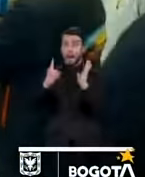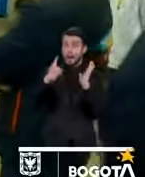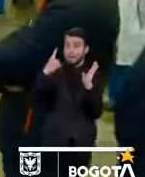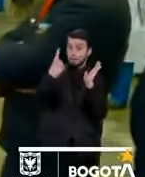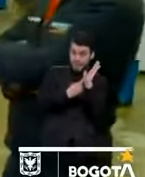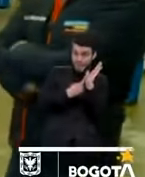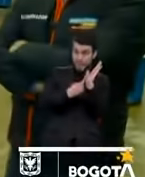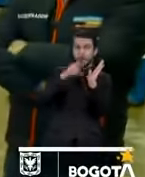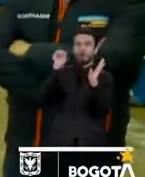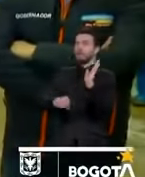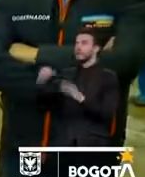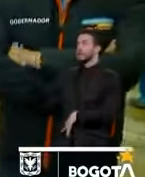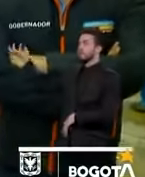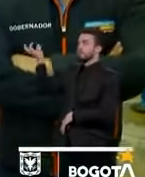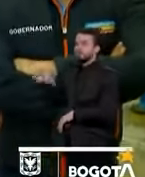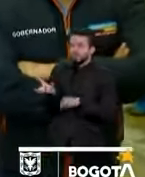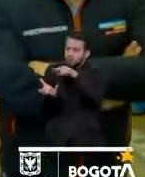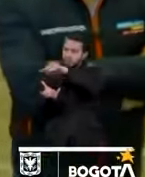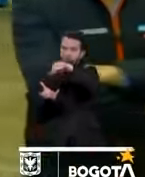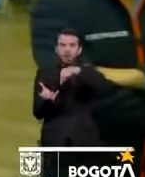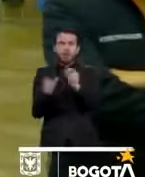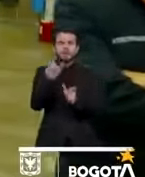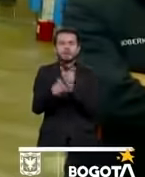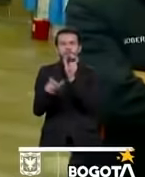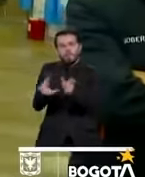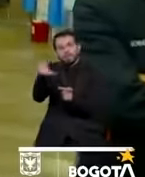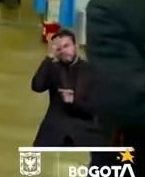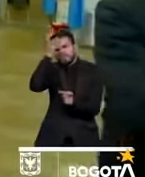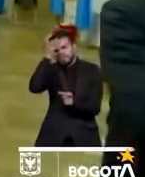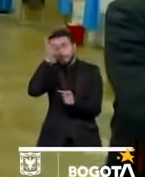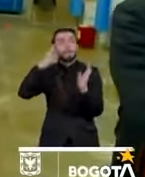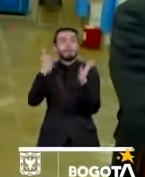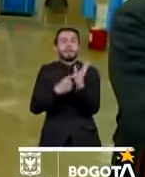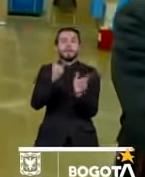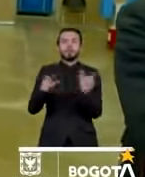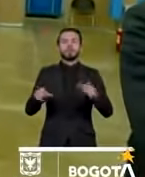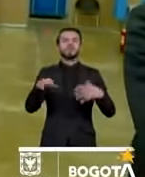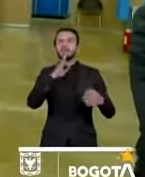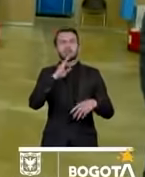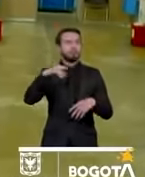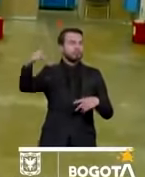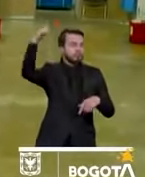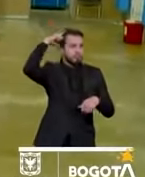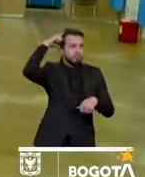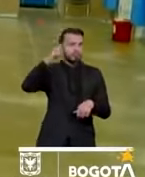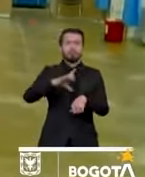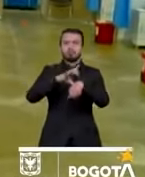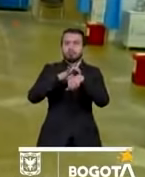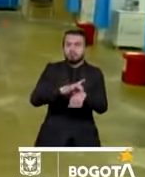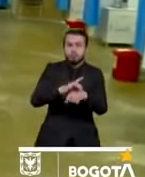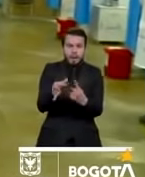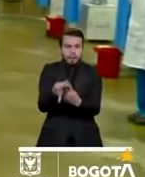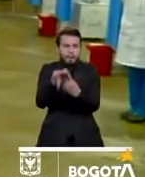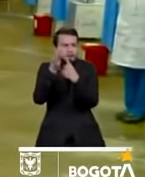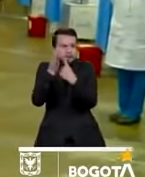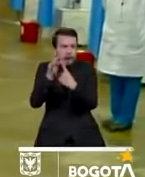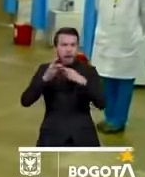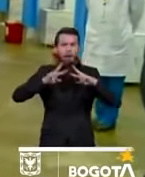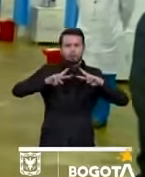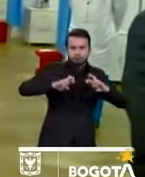entre especialistas, médicos generales, enfermeros, auxiliares de enfermería, trabajando aquí. ¿Ahorita arrancamos con cuántos? Hoy